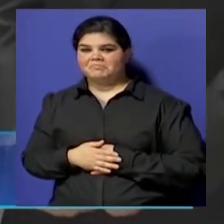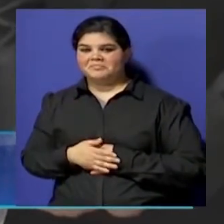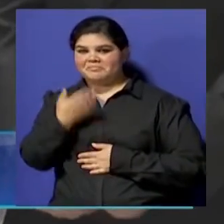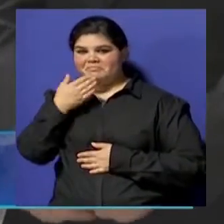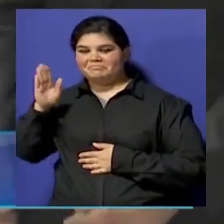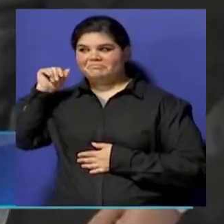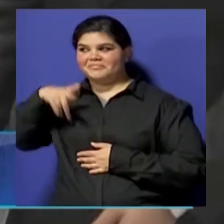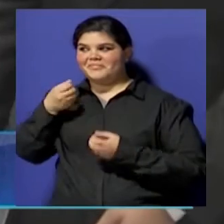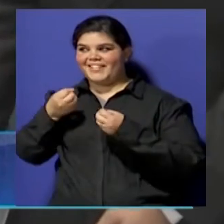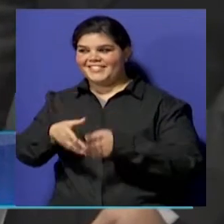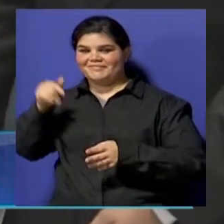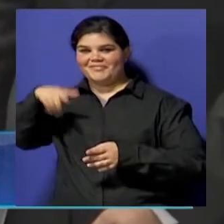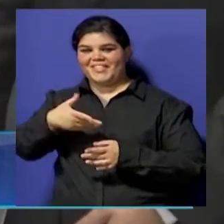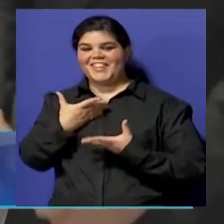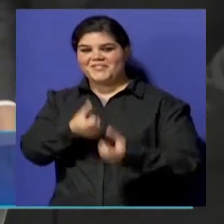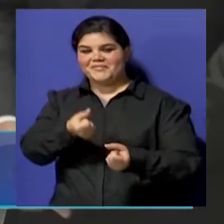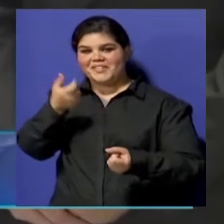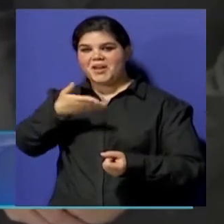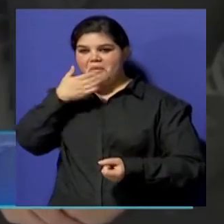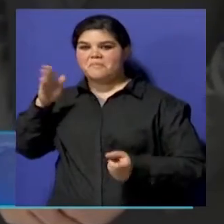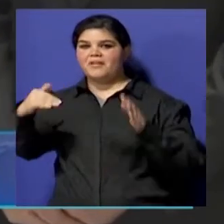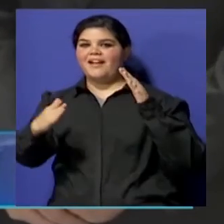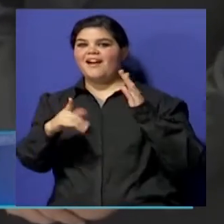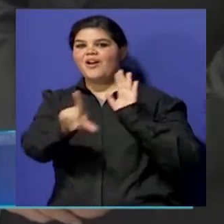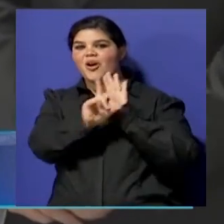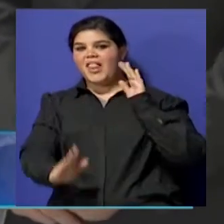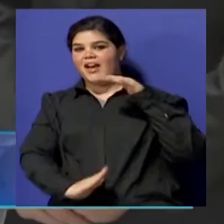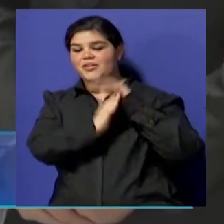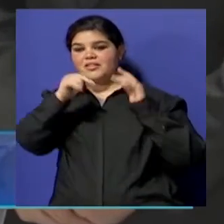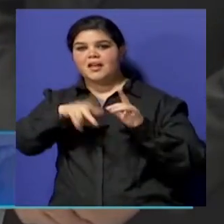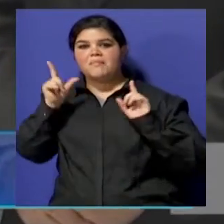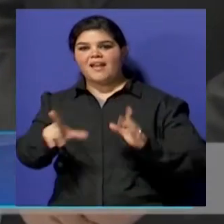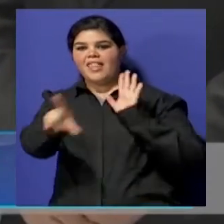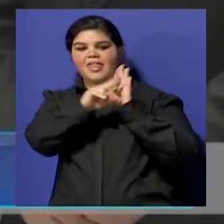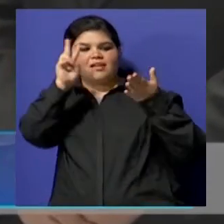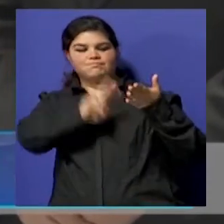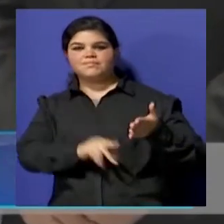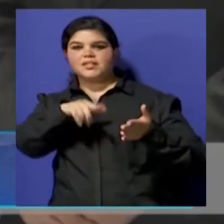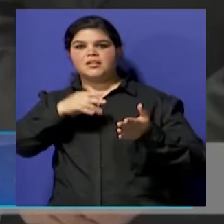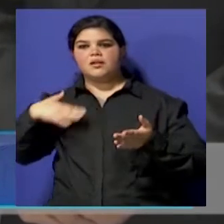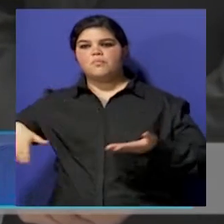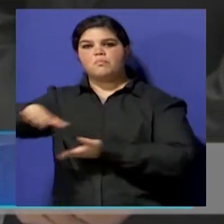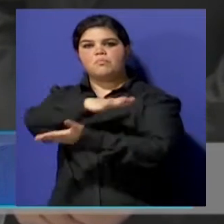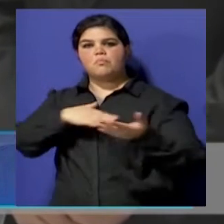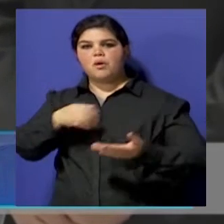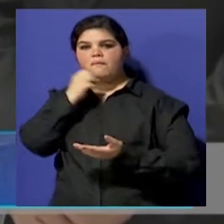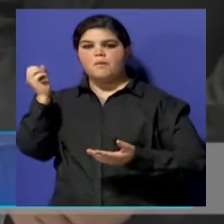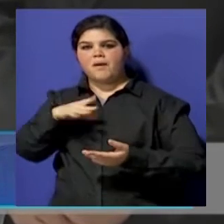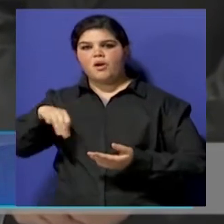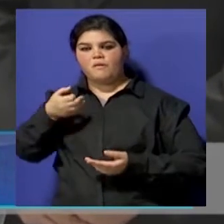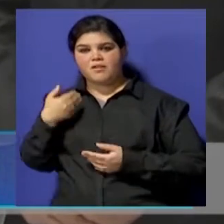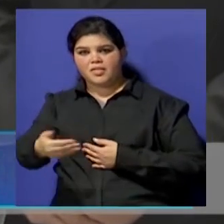Prometo mantener, defender y cumplir con la Constitución, observar las leyes y promover el bienestar general del pueblo